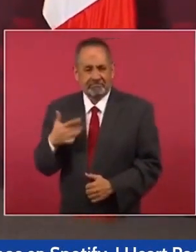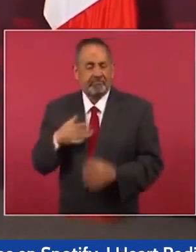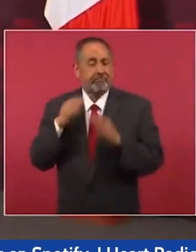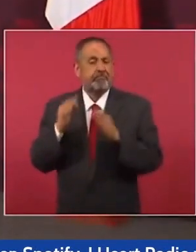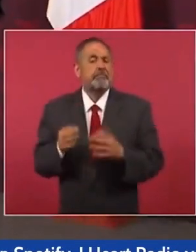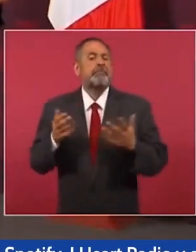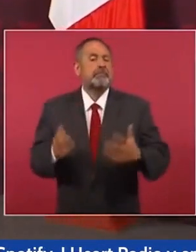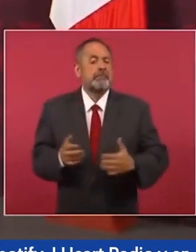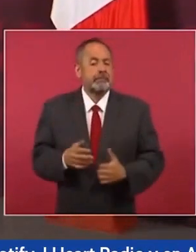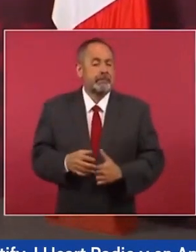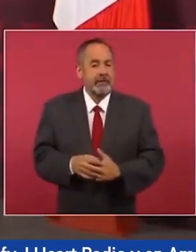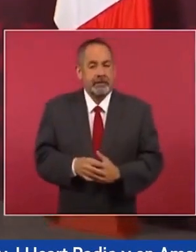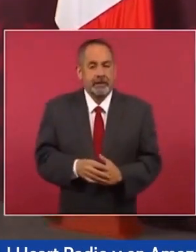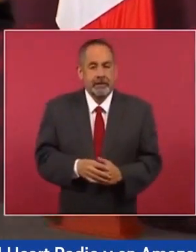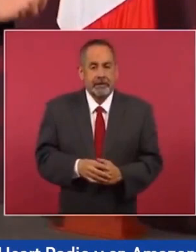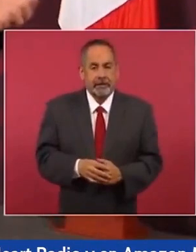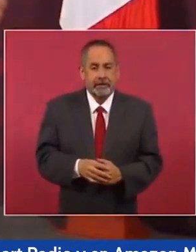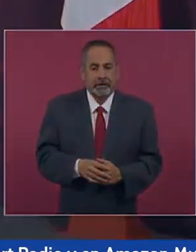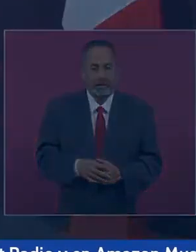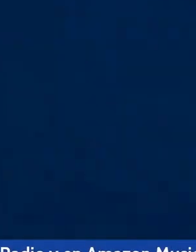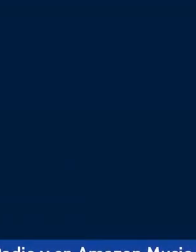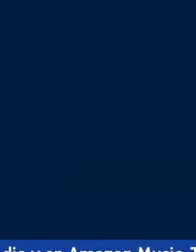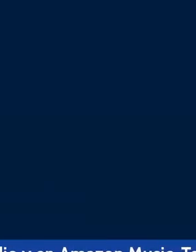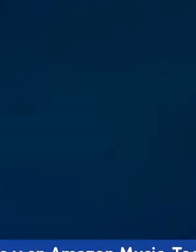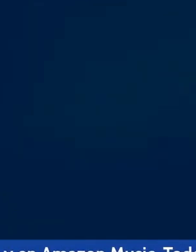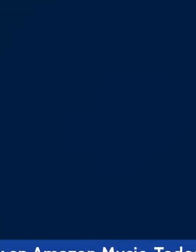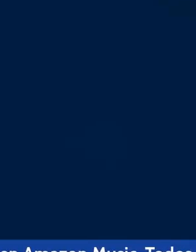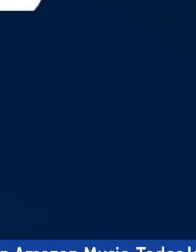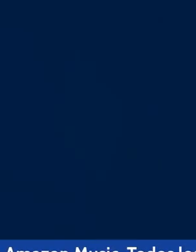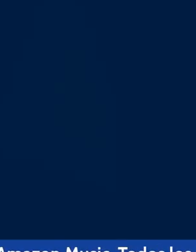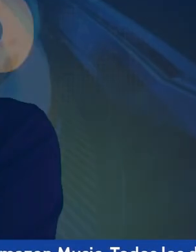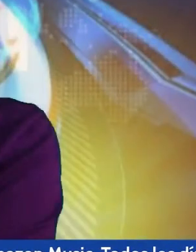el perder así